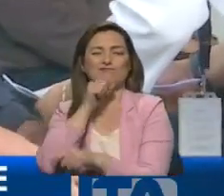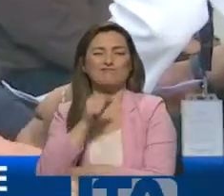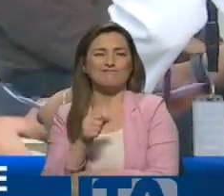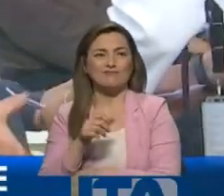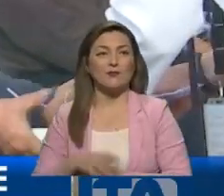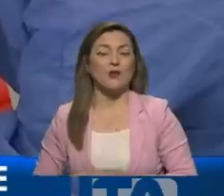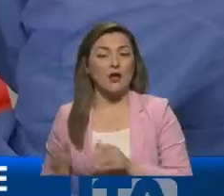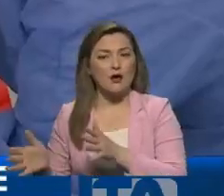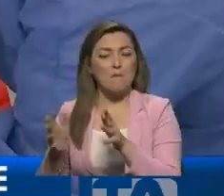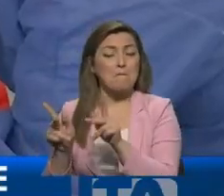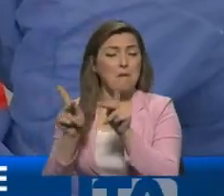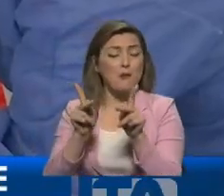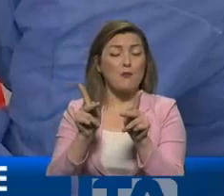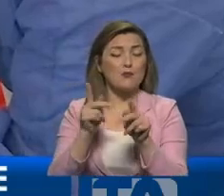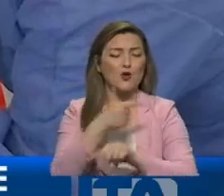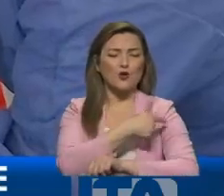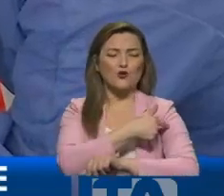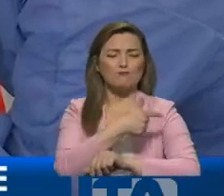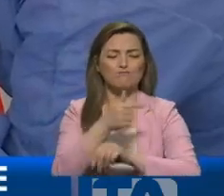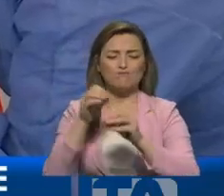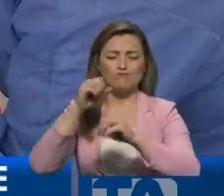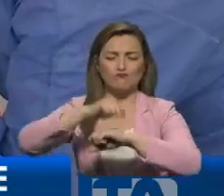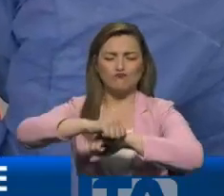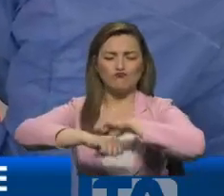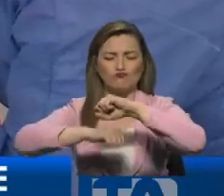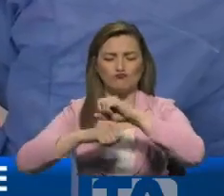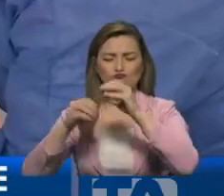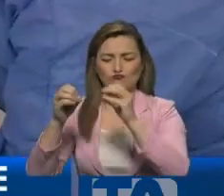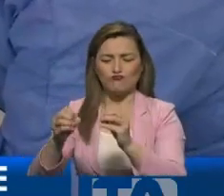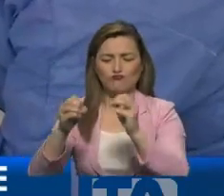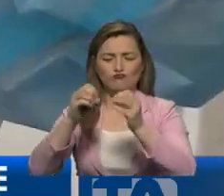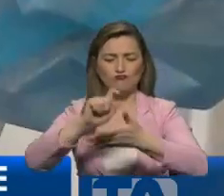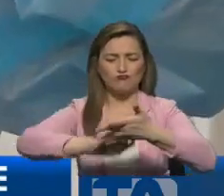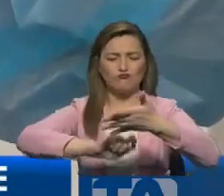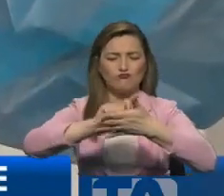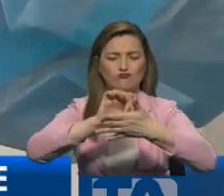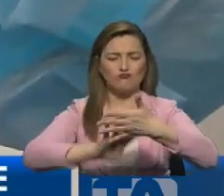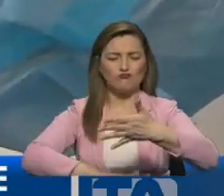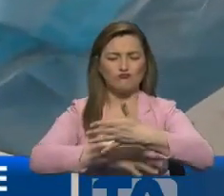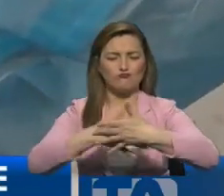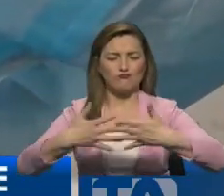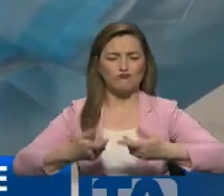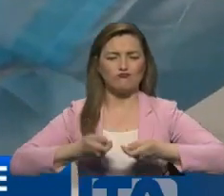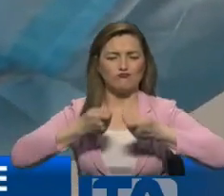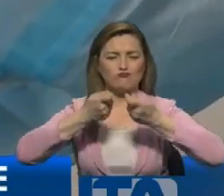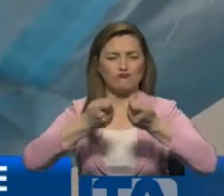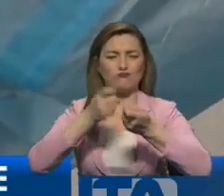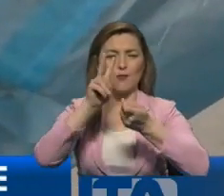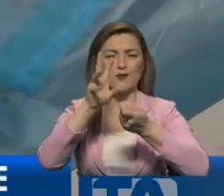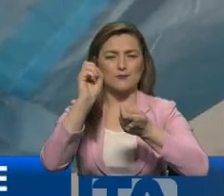está estructurado y que quien llegue a Carondelet tendrá los contratos y el cronograma de entrega de las 20